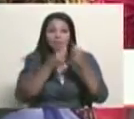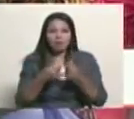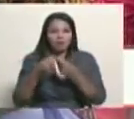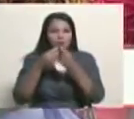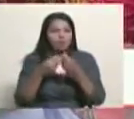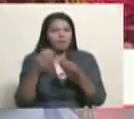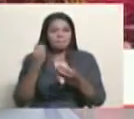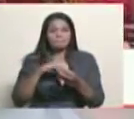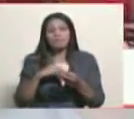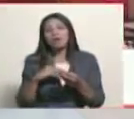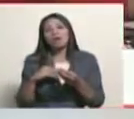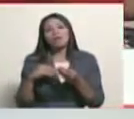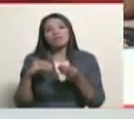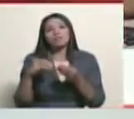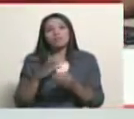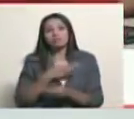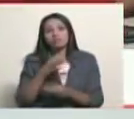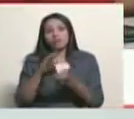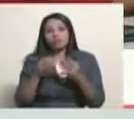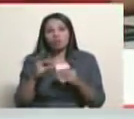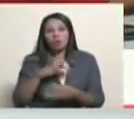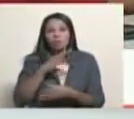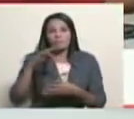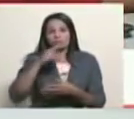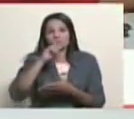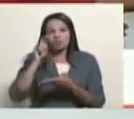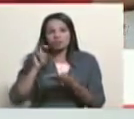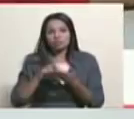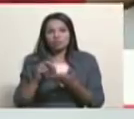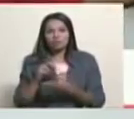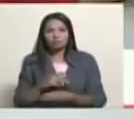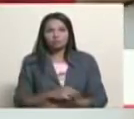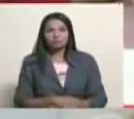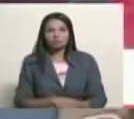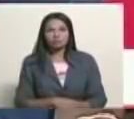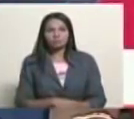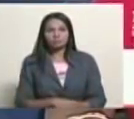sociedad, de la moral, del espíritu nacional.